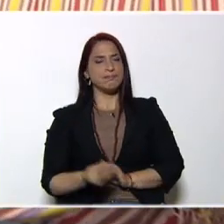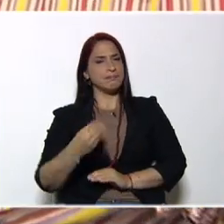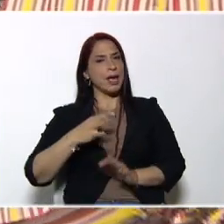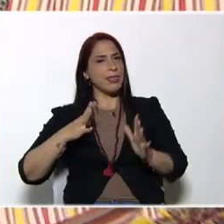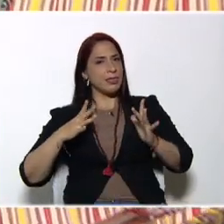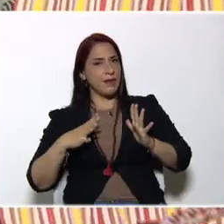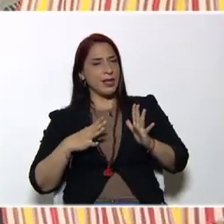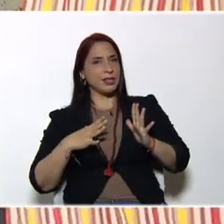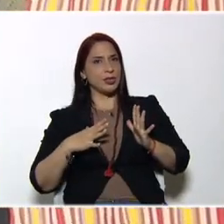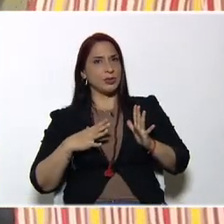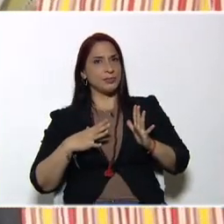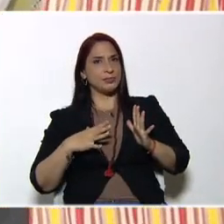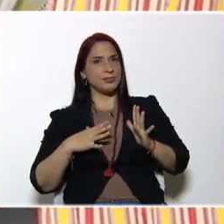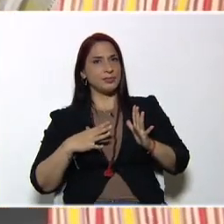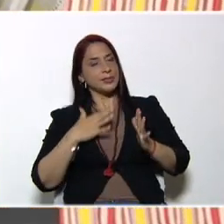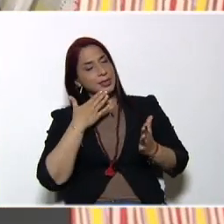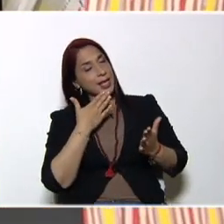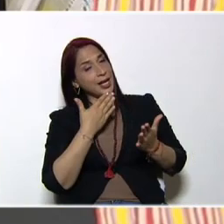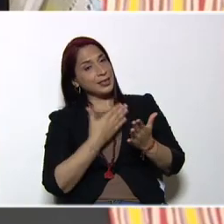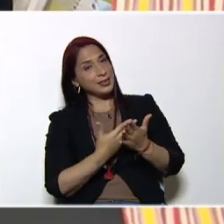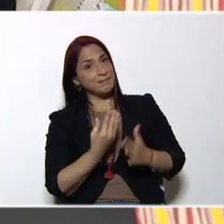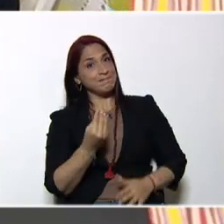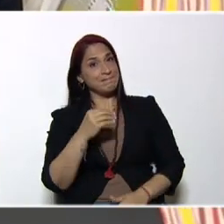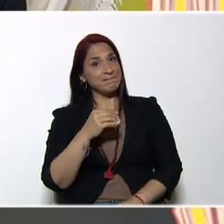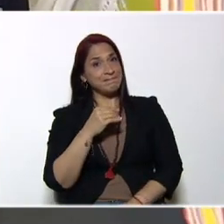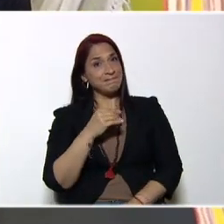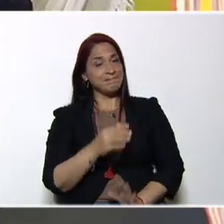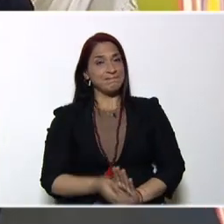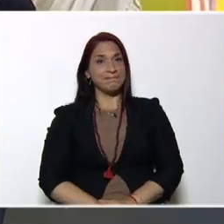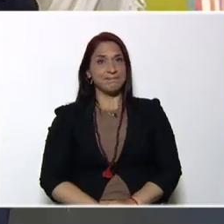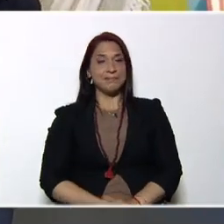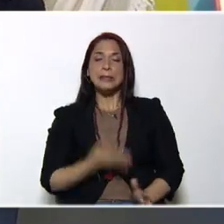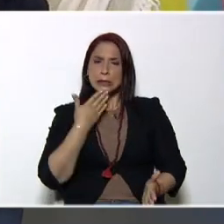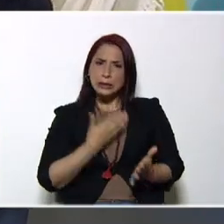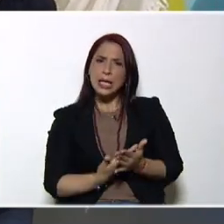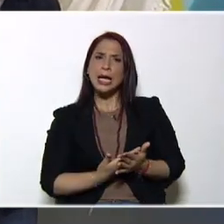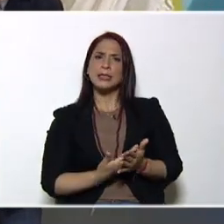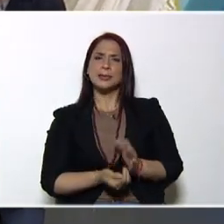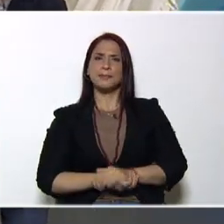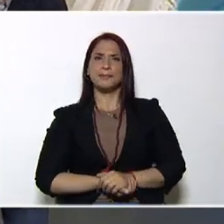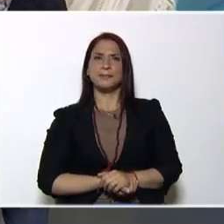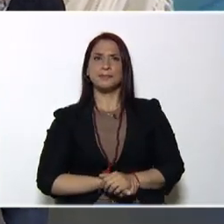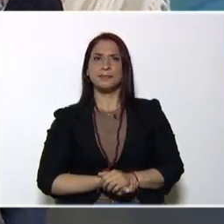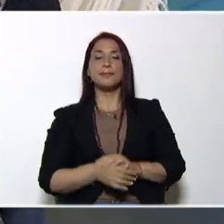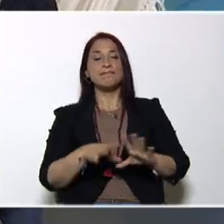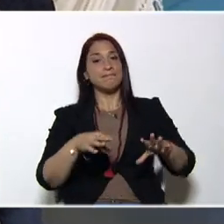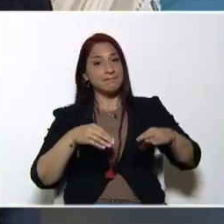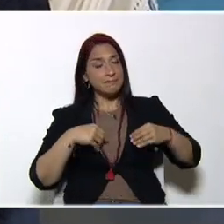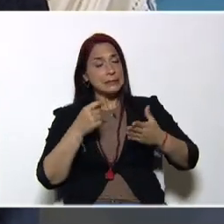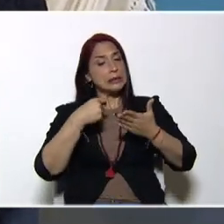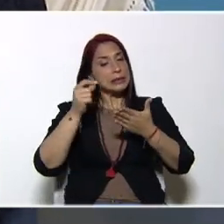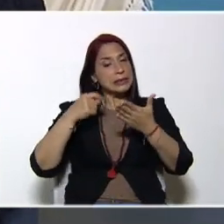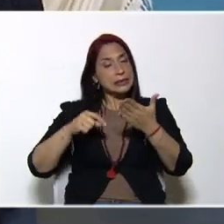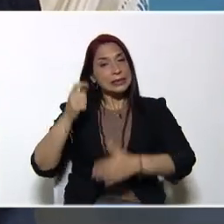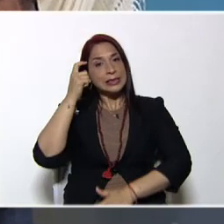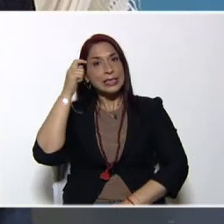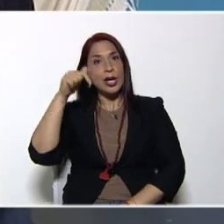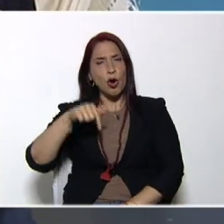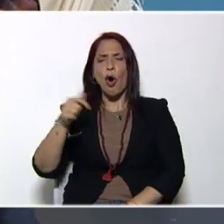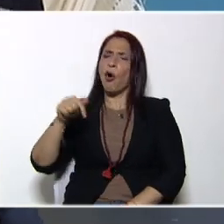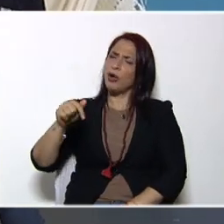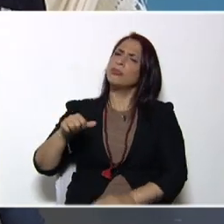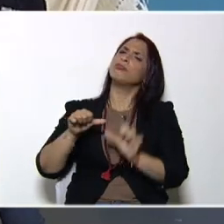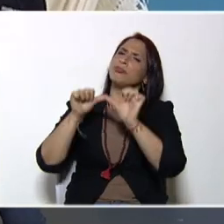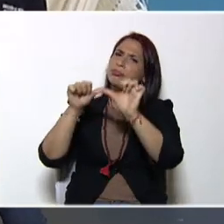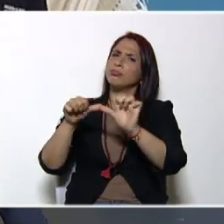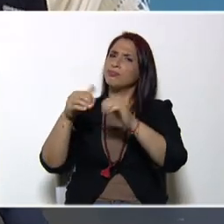divertido, muchachos. José Leonardo, no me queda más que despedirme. Gracias por haber asistido, te voy a tomar la asistencia el día de hoy. Hoy sí, él se queda detrás de